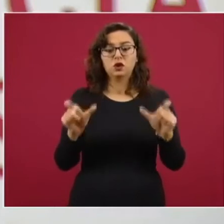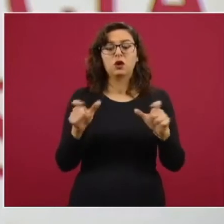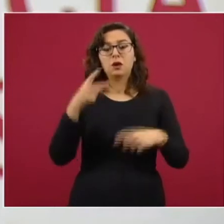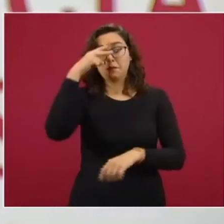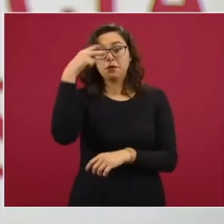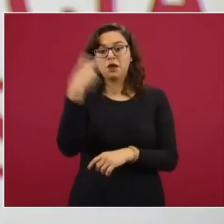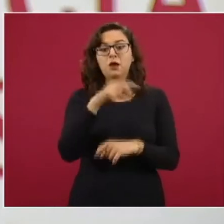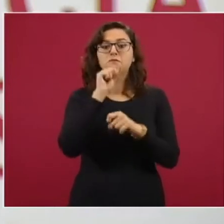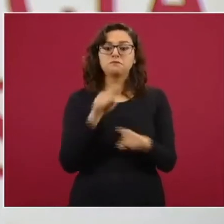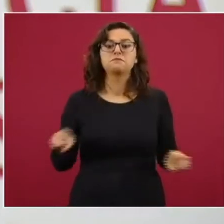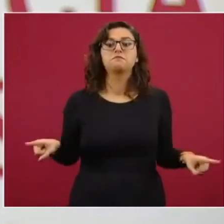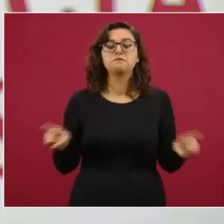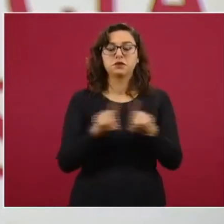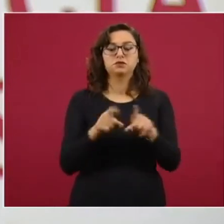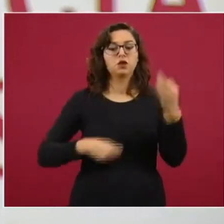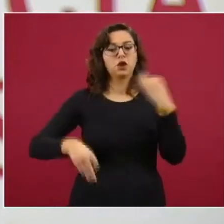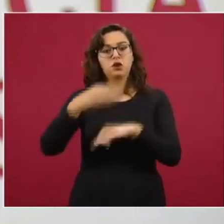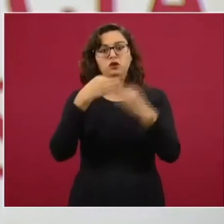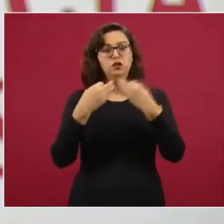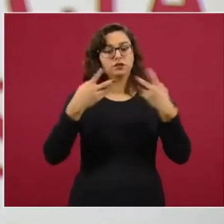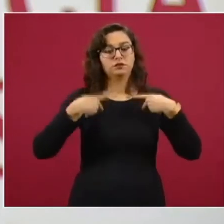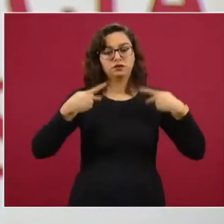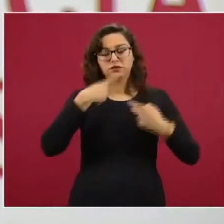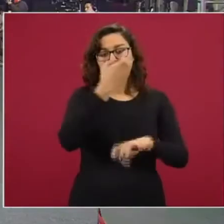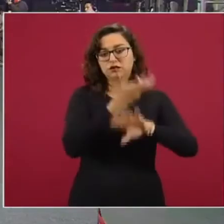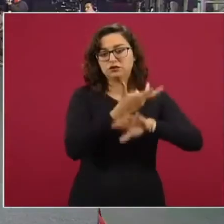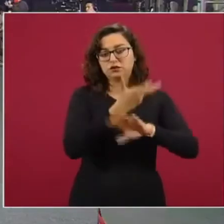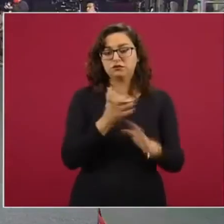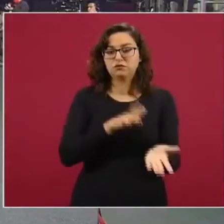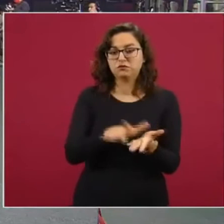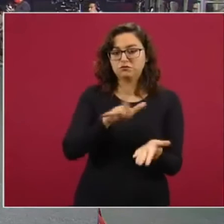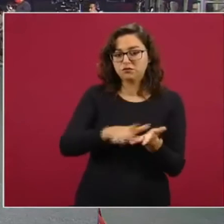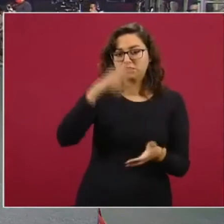Estados Unidos a la comunidad mexicana. Es cuanto, señor presidente.